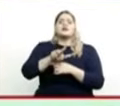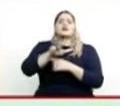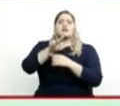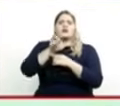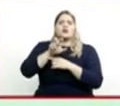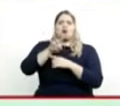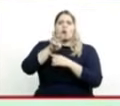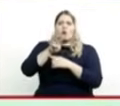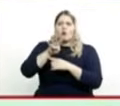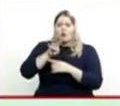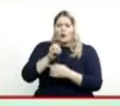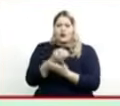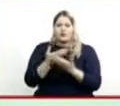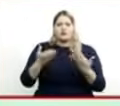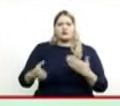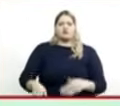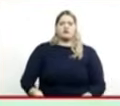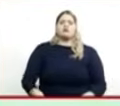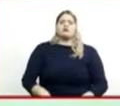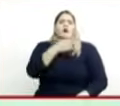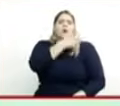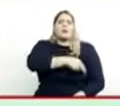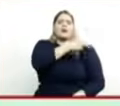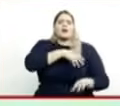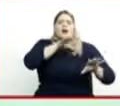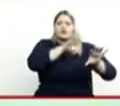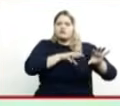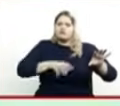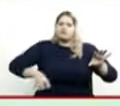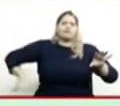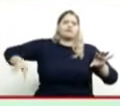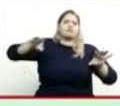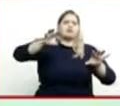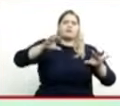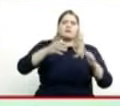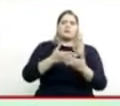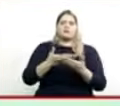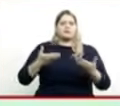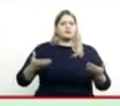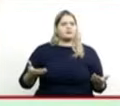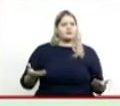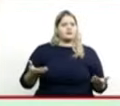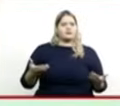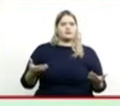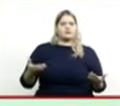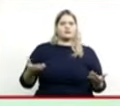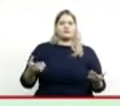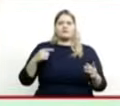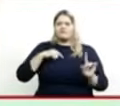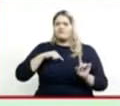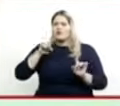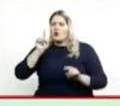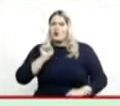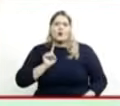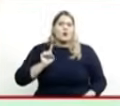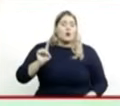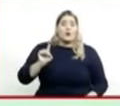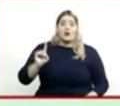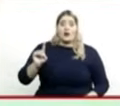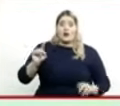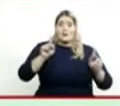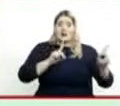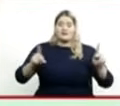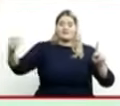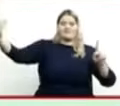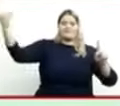establecimientos y los hospitales del país. Por donde voy, la gente me lo dice sobre